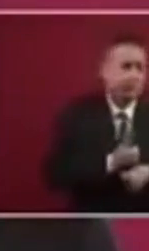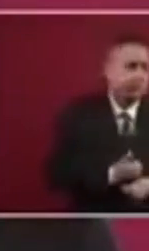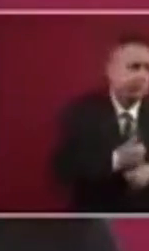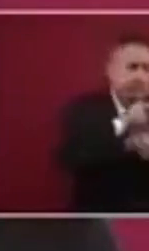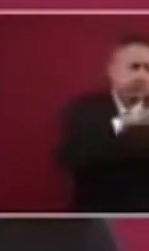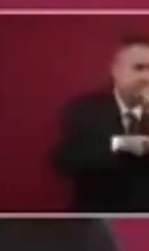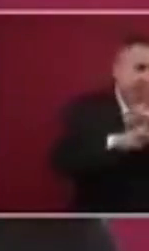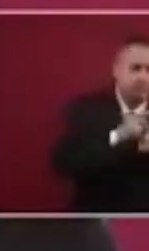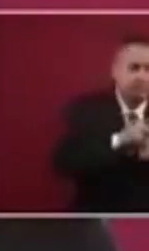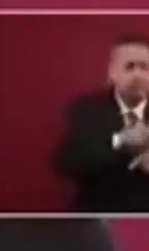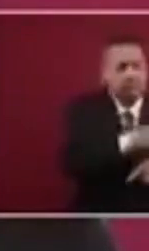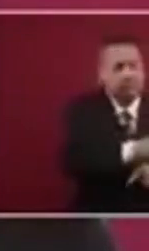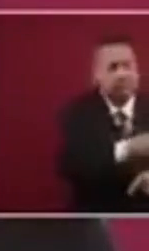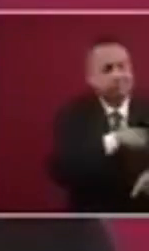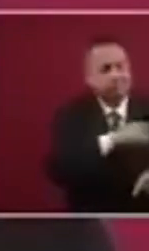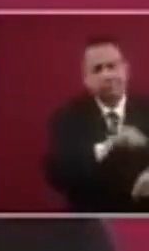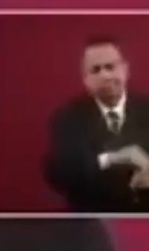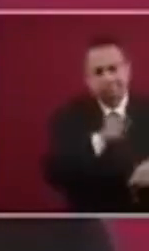sufriendo